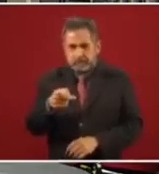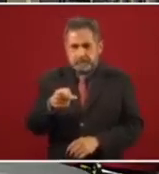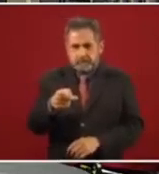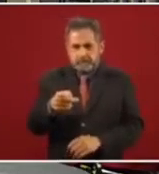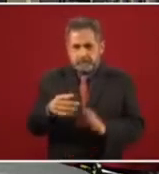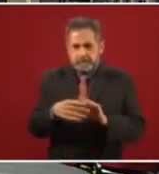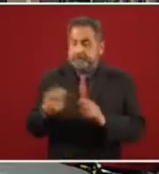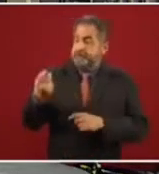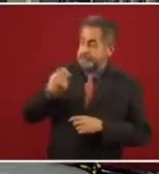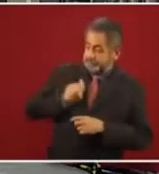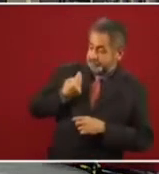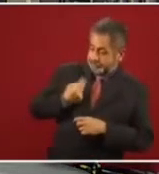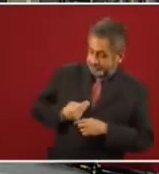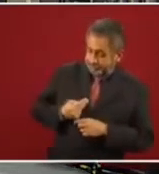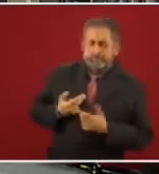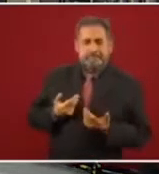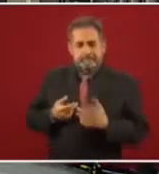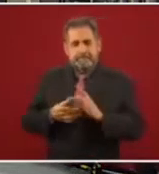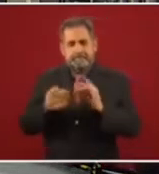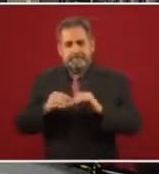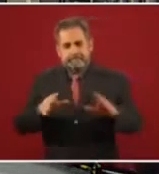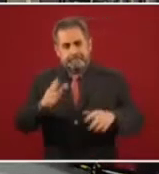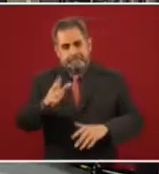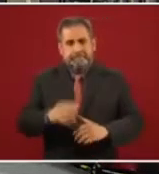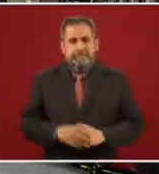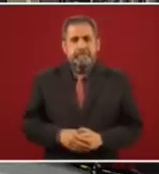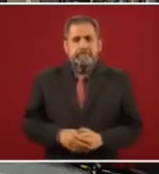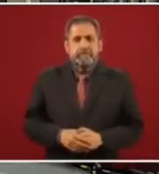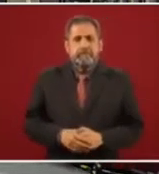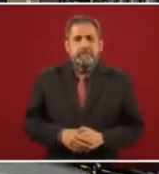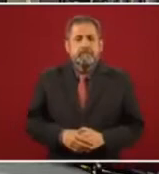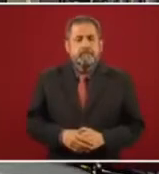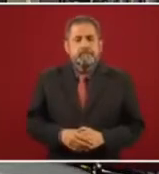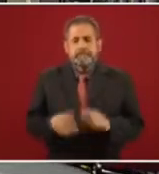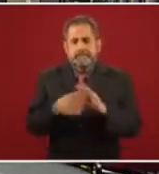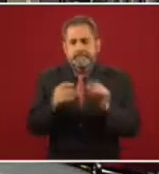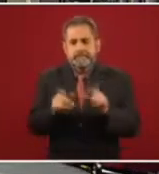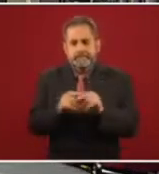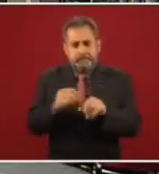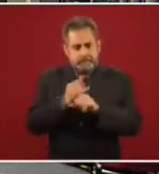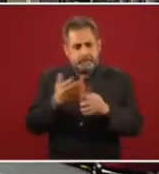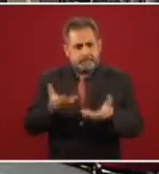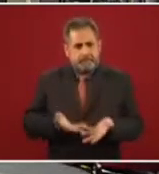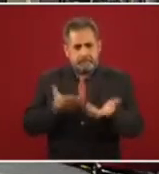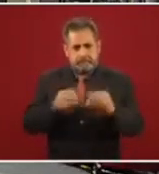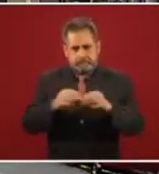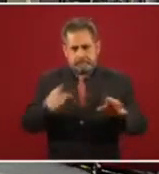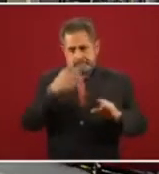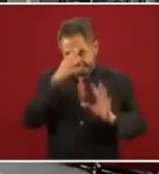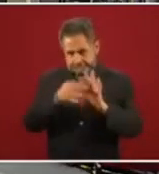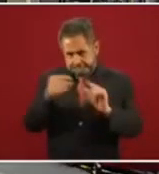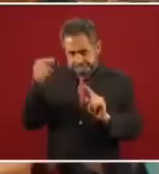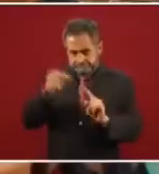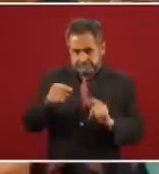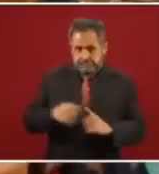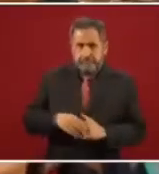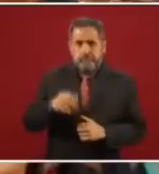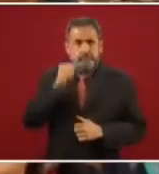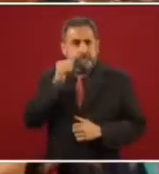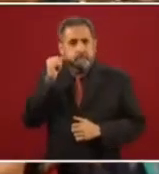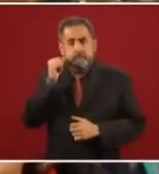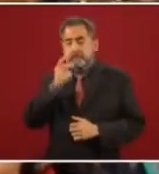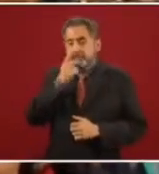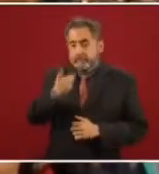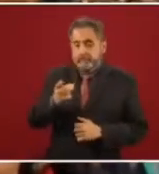Por alusión al medio, presidente. Alusión, sí. Muchas gracias. Solamente para compartirle y hacer la precisión, usted ayer mencionaba